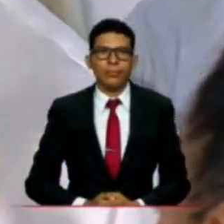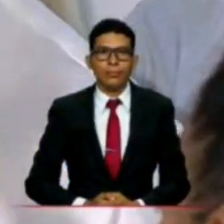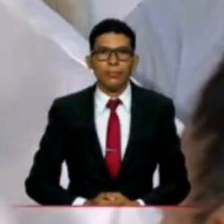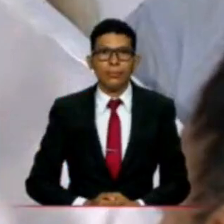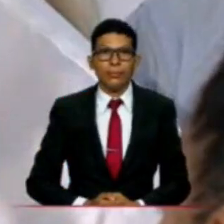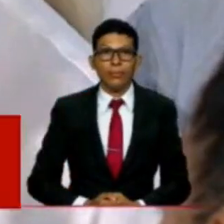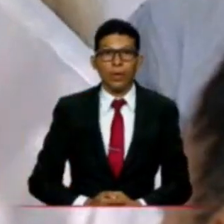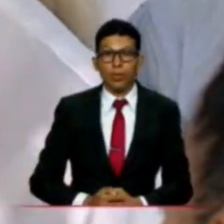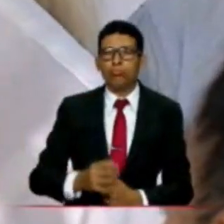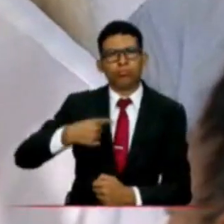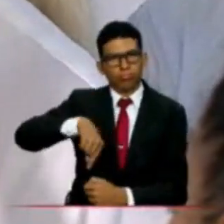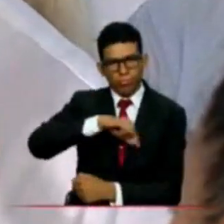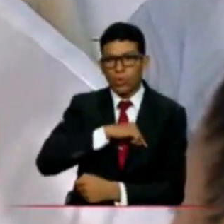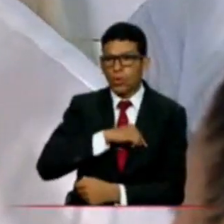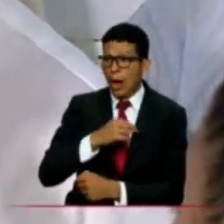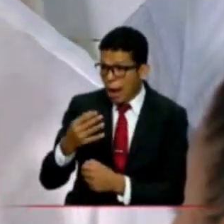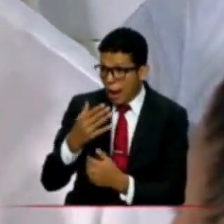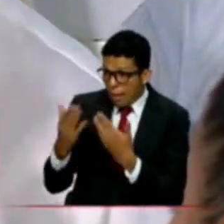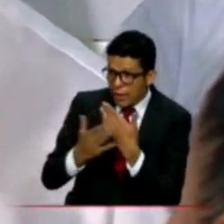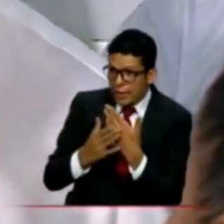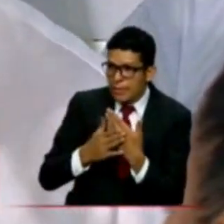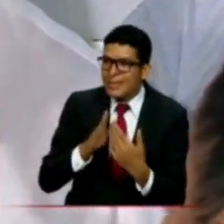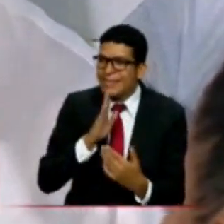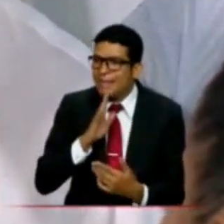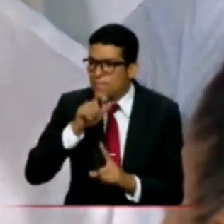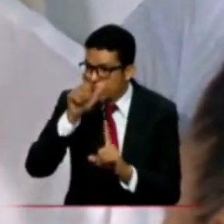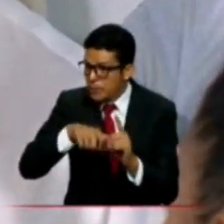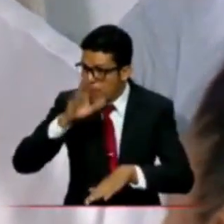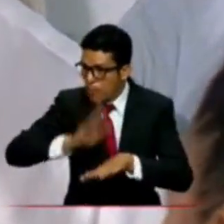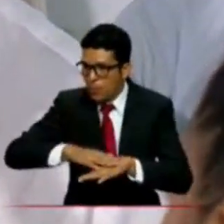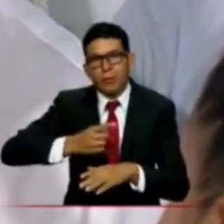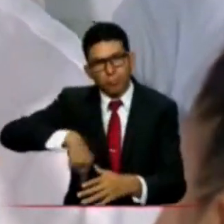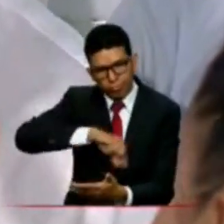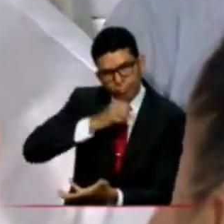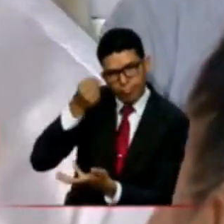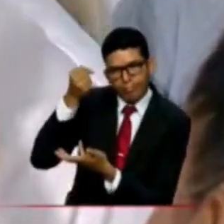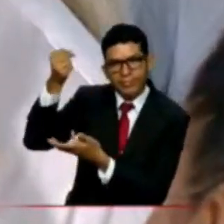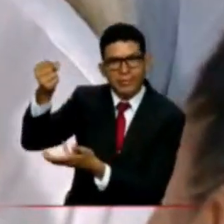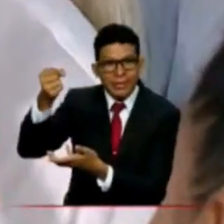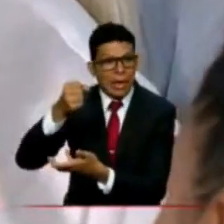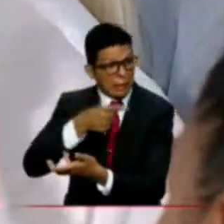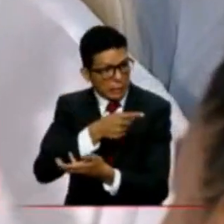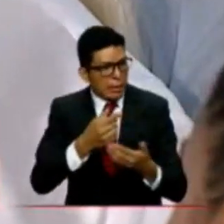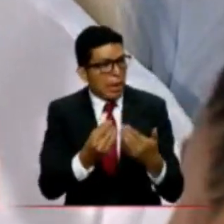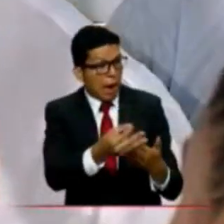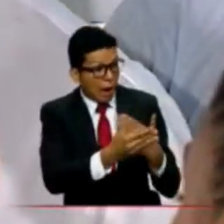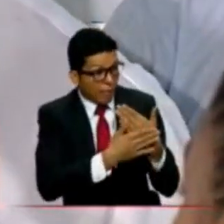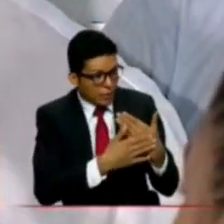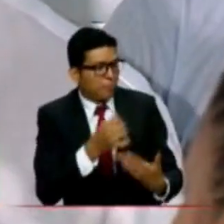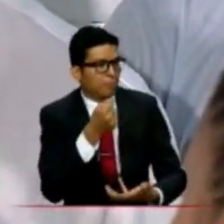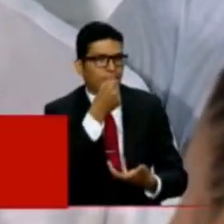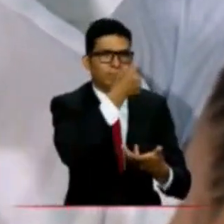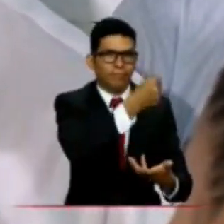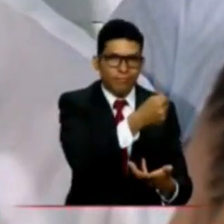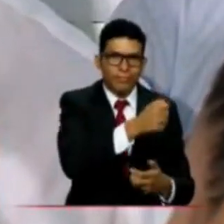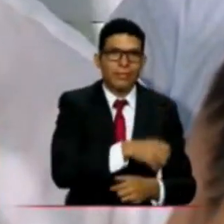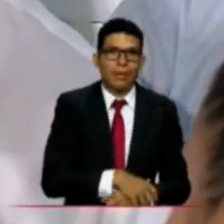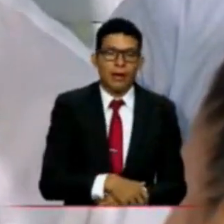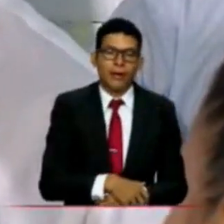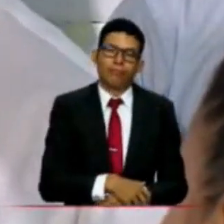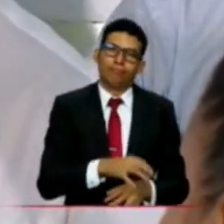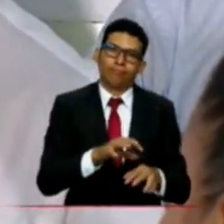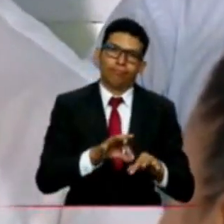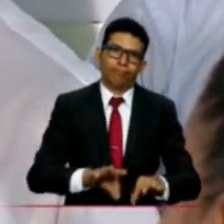Los incentivos que hemos dado, porque ha sido importante la información de la comunidad para todas estas